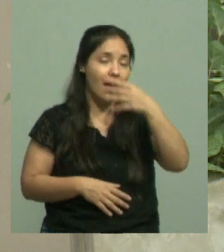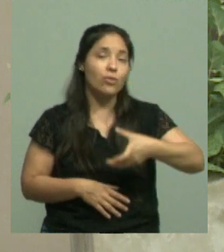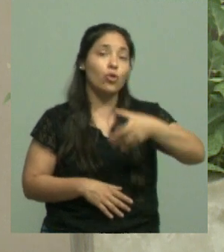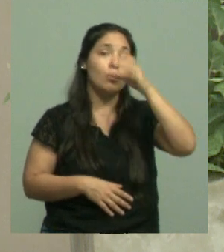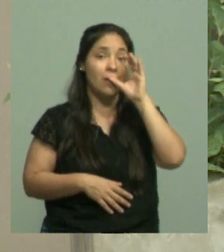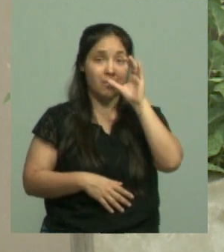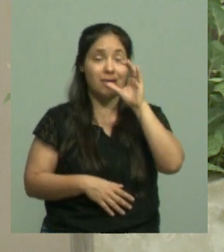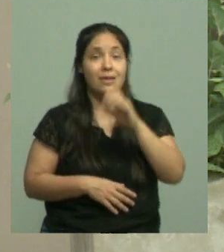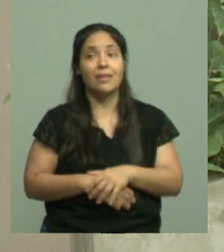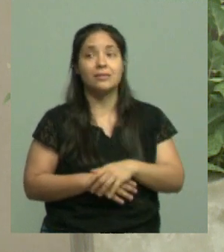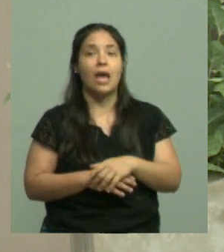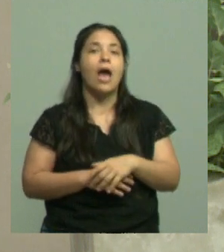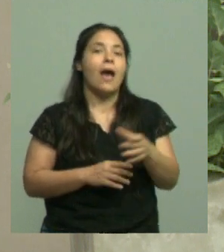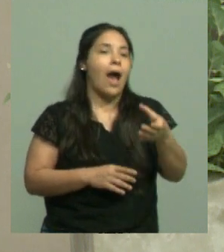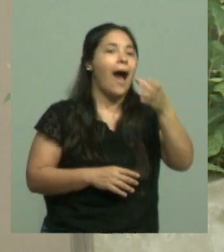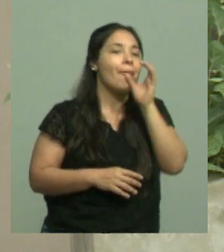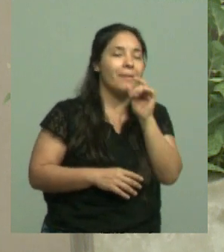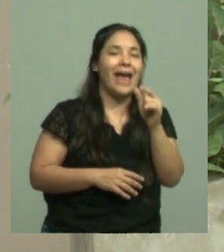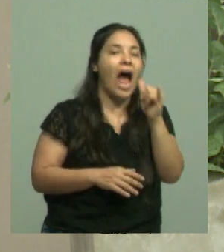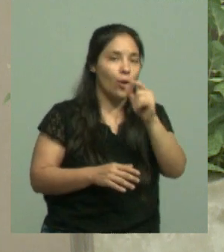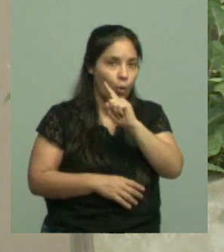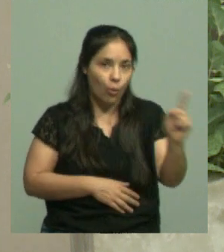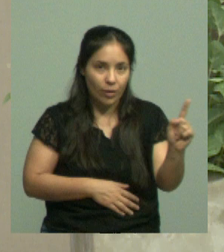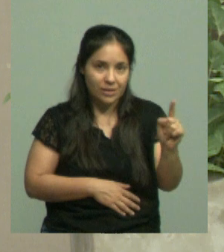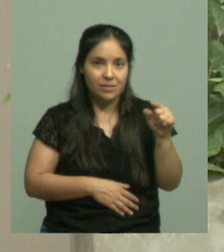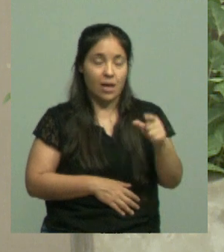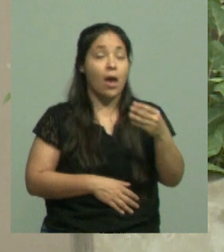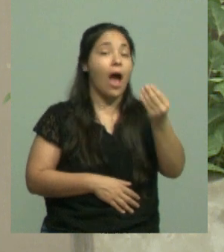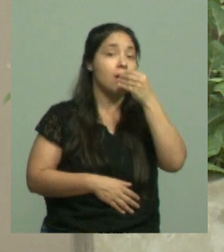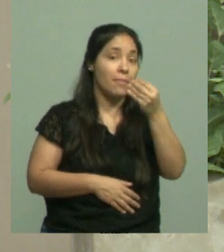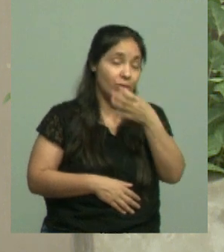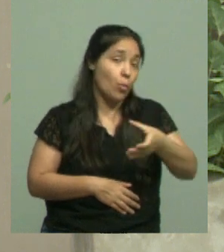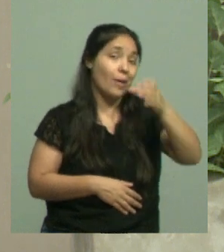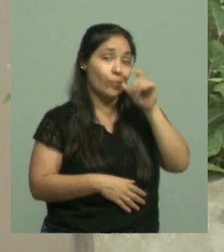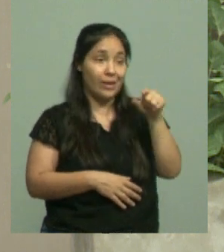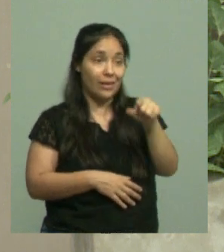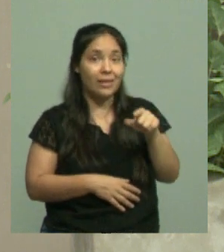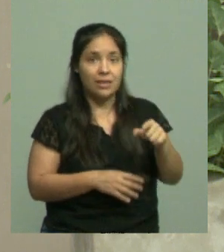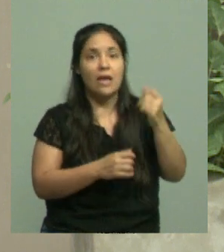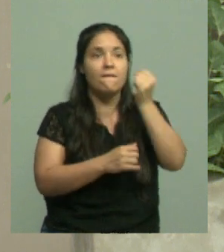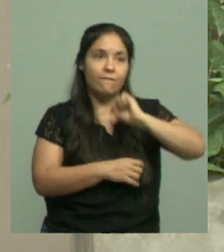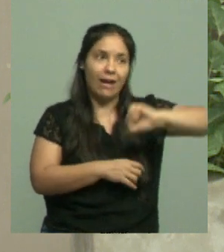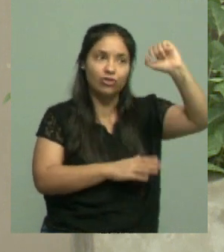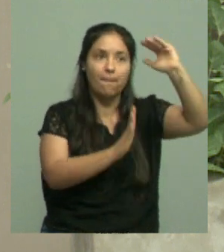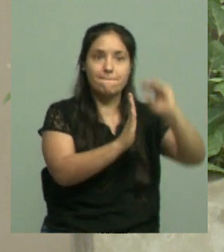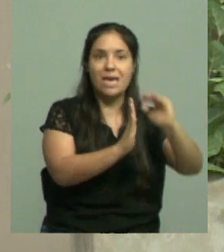bebidas no alcohólicas, que es el rubro que más le viene traccionando a la baja la inflación al